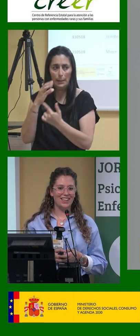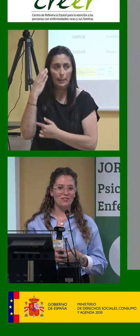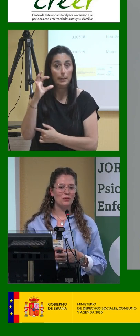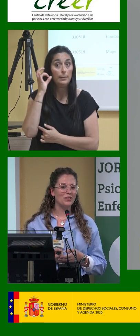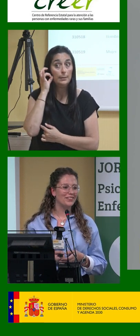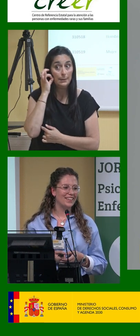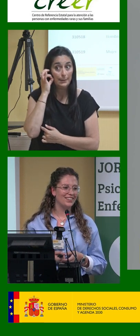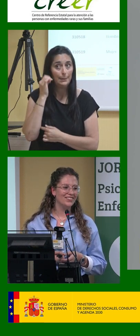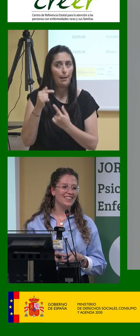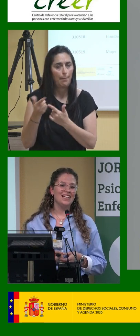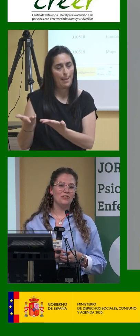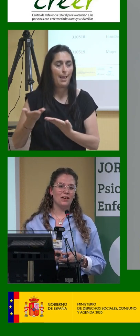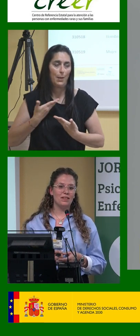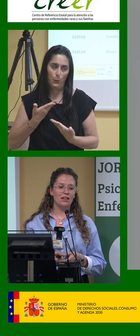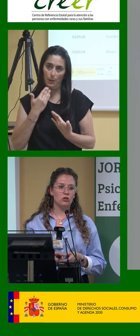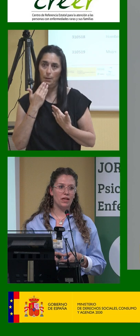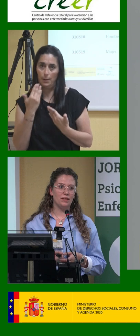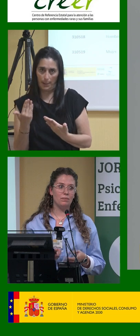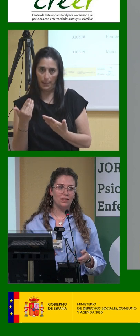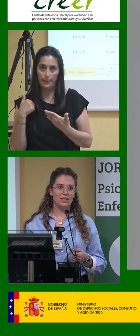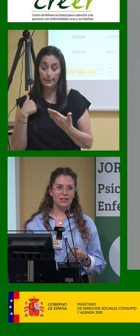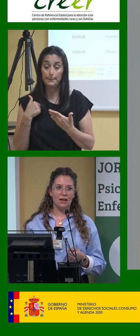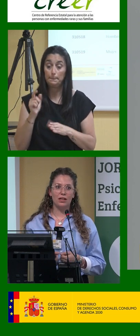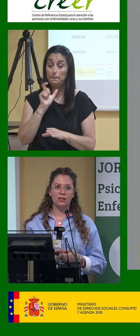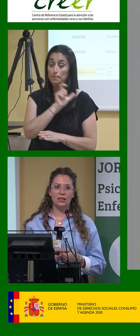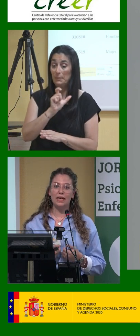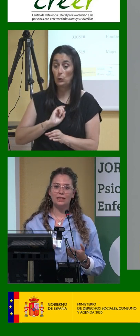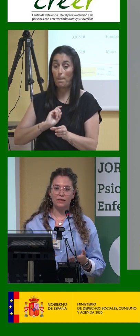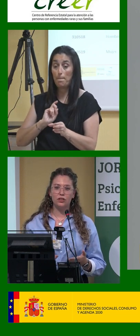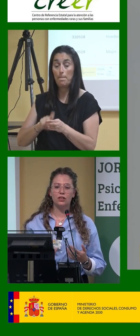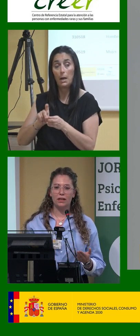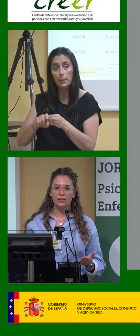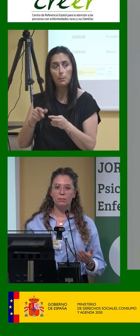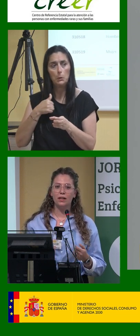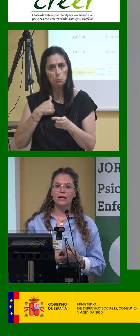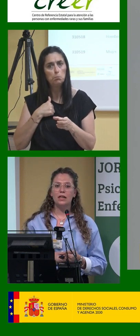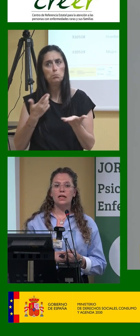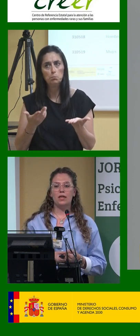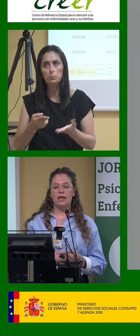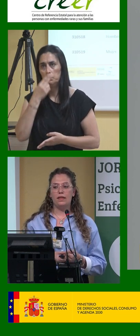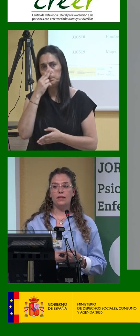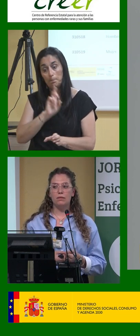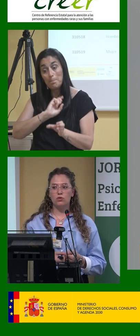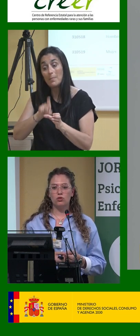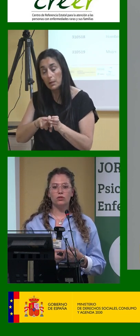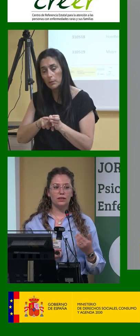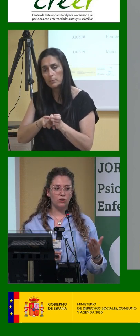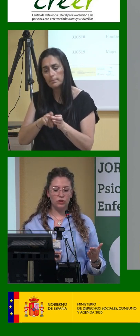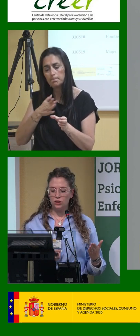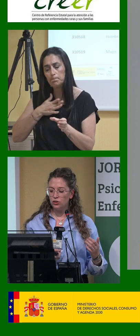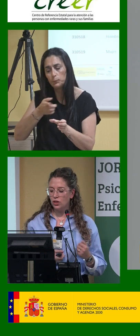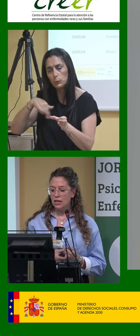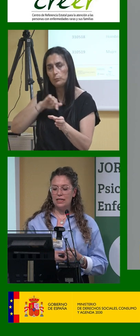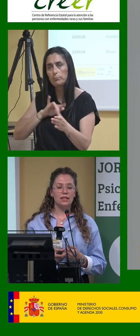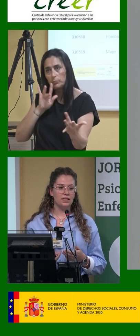nos allanó un poquito el terreno, y una vez que los participantes tenían intención de participar, decidimos contactar